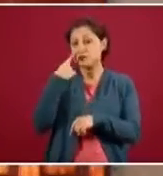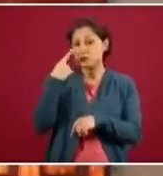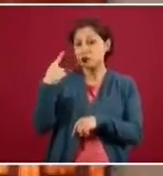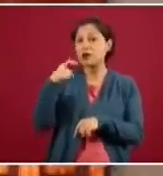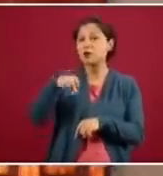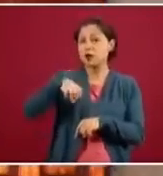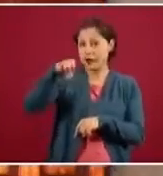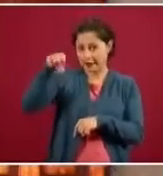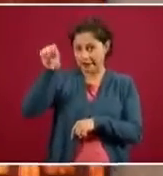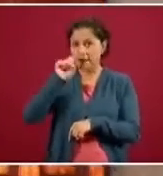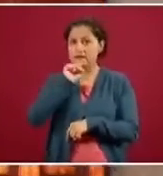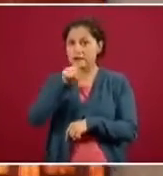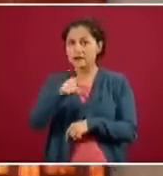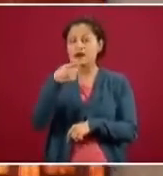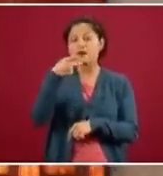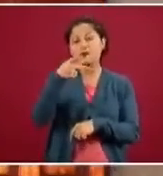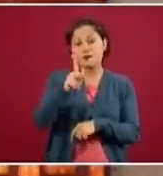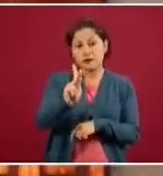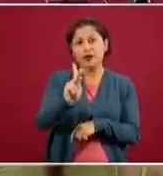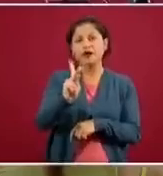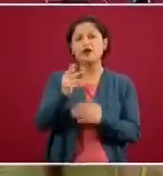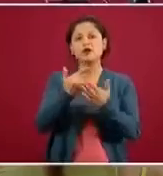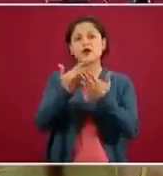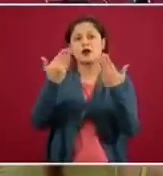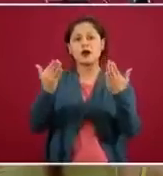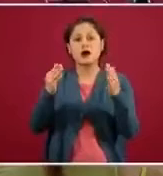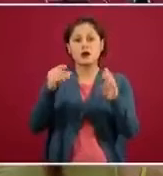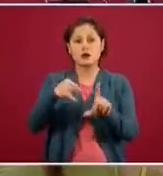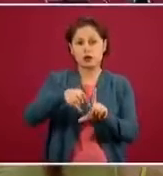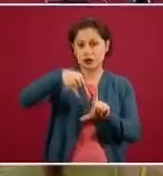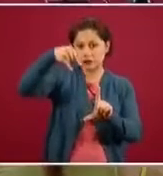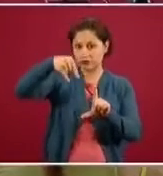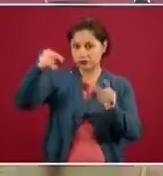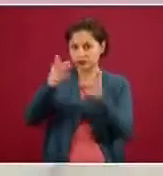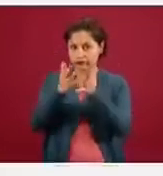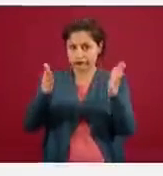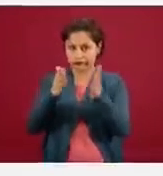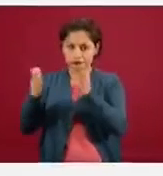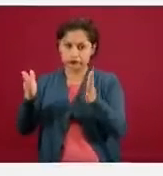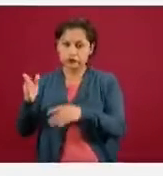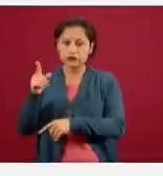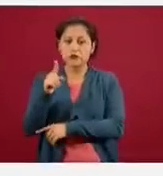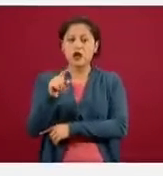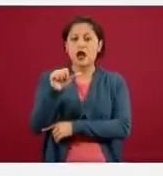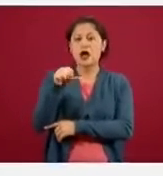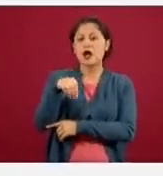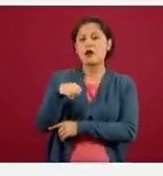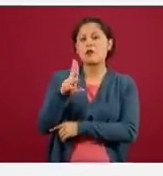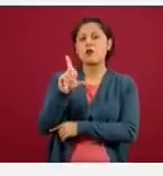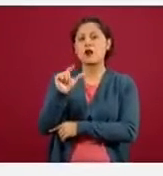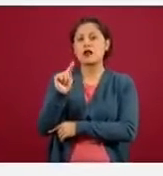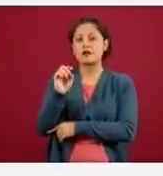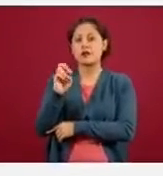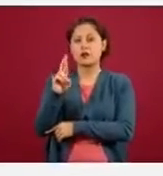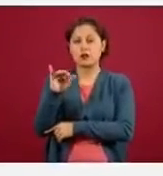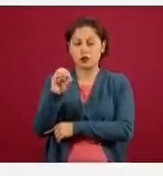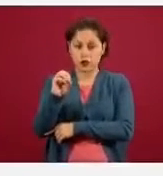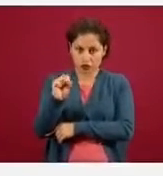edad, pero ahora en concentrados grandes. Los ambulatorios representan el